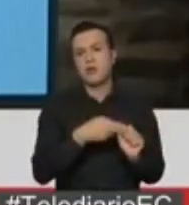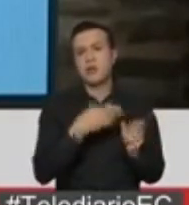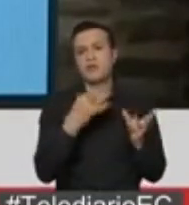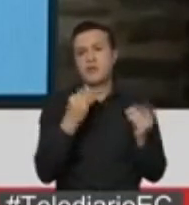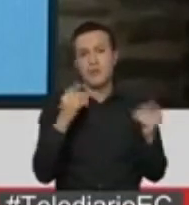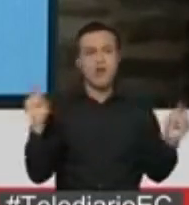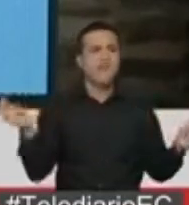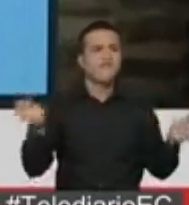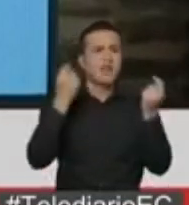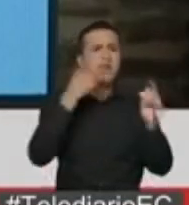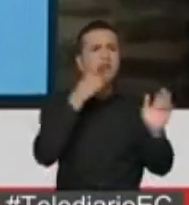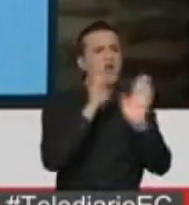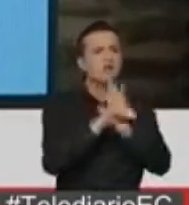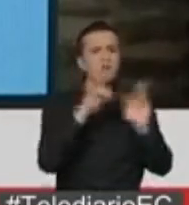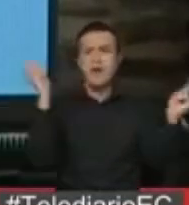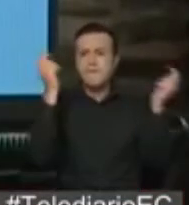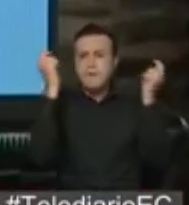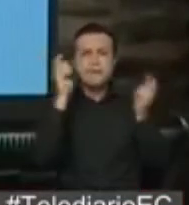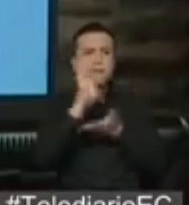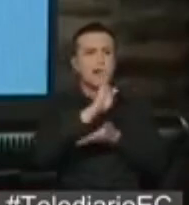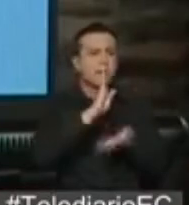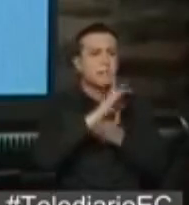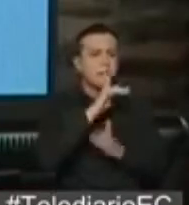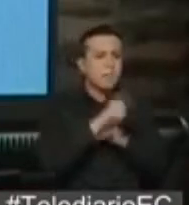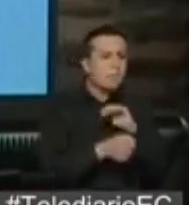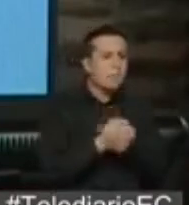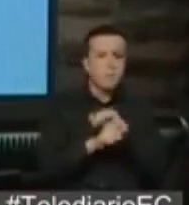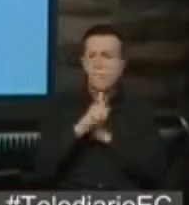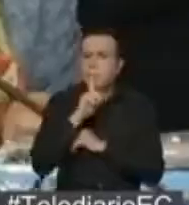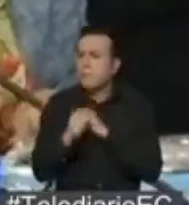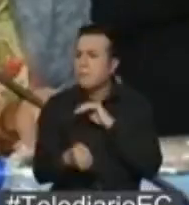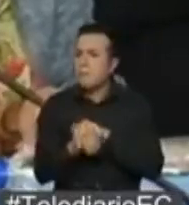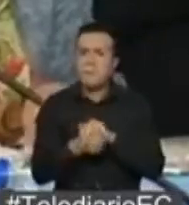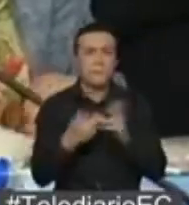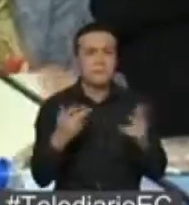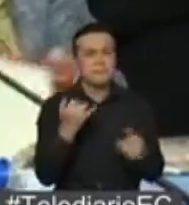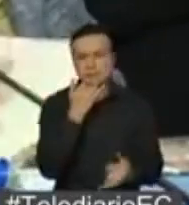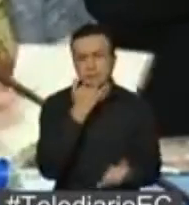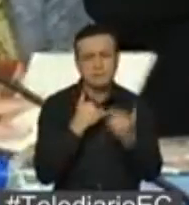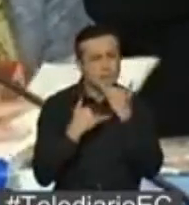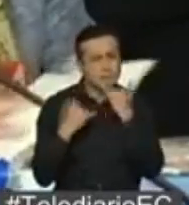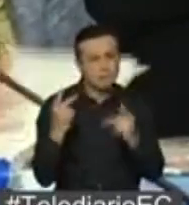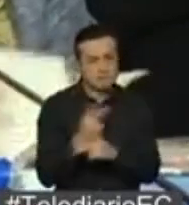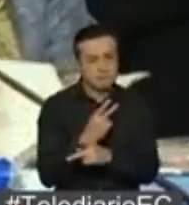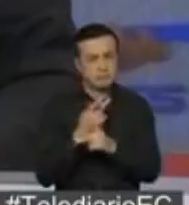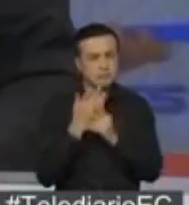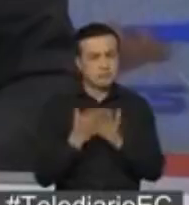fiestas se están haciendo en los barrios. Que centenares de fiestas. Mariuxi Buenaño, Ecuador TV.